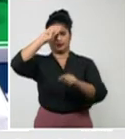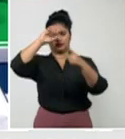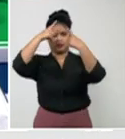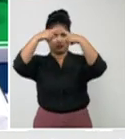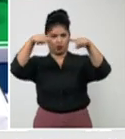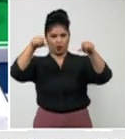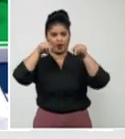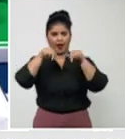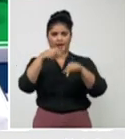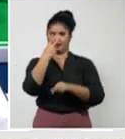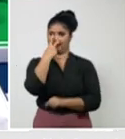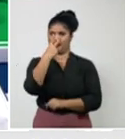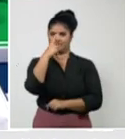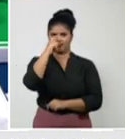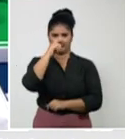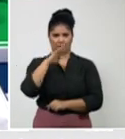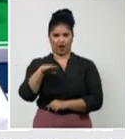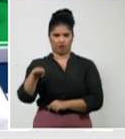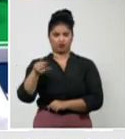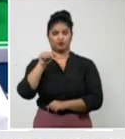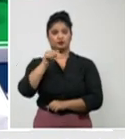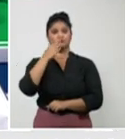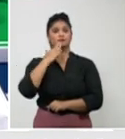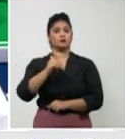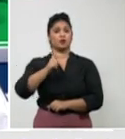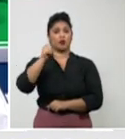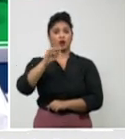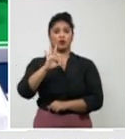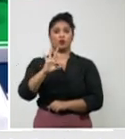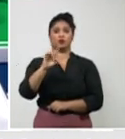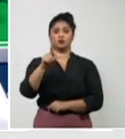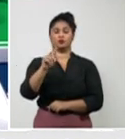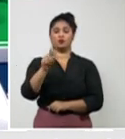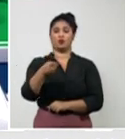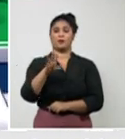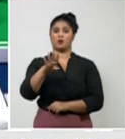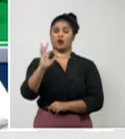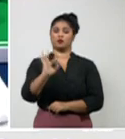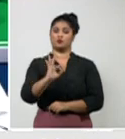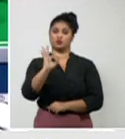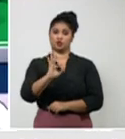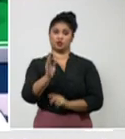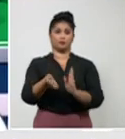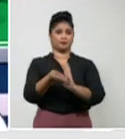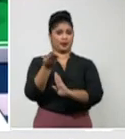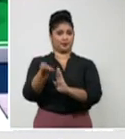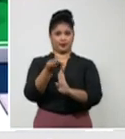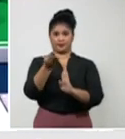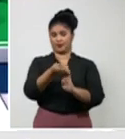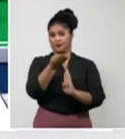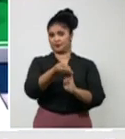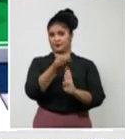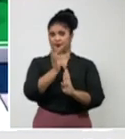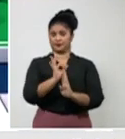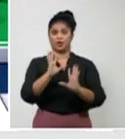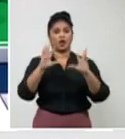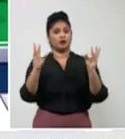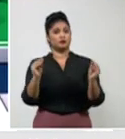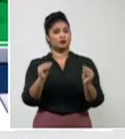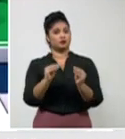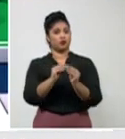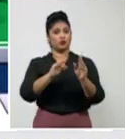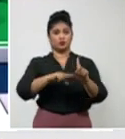ha recuperado el 81,4% y de todos los pacientes que hemos tenido en las últimas